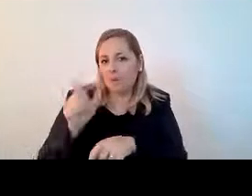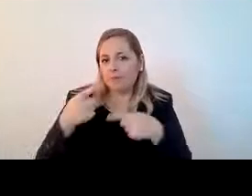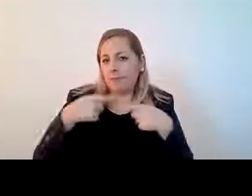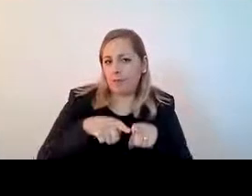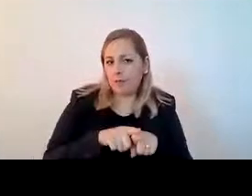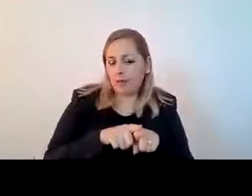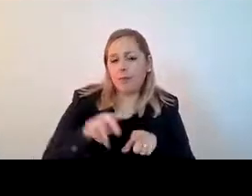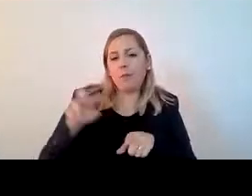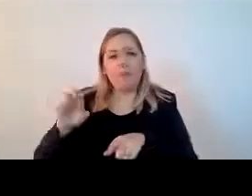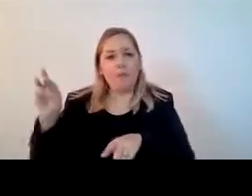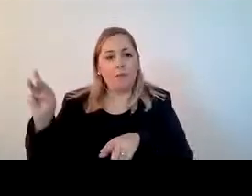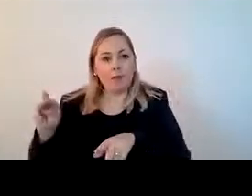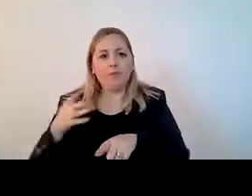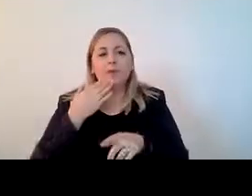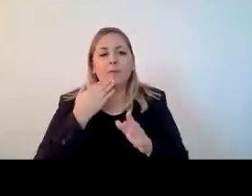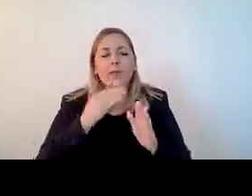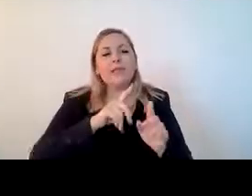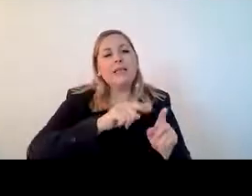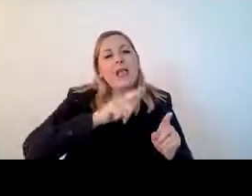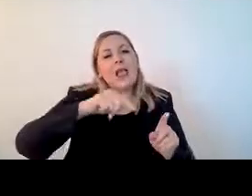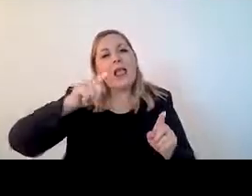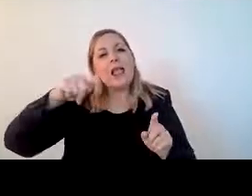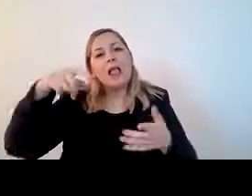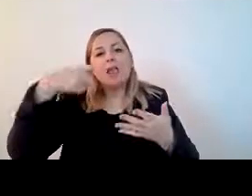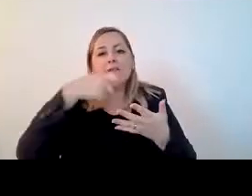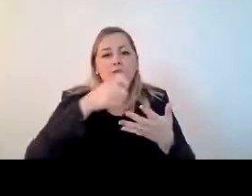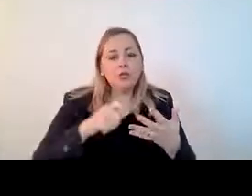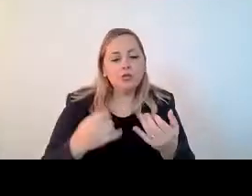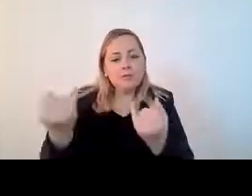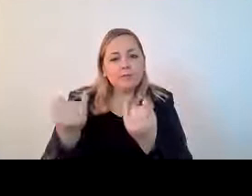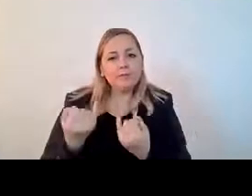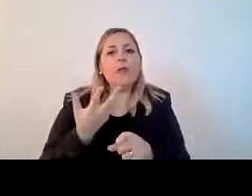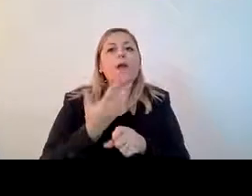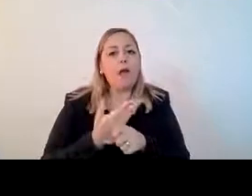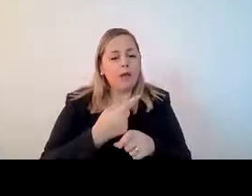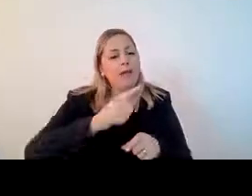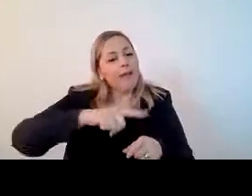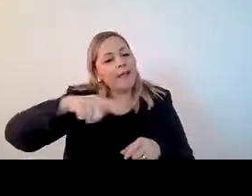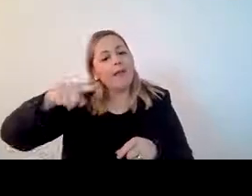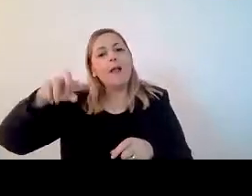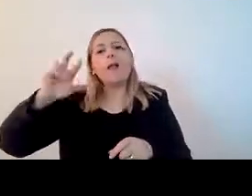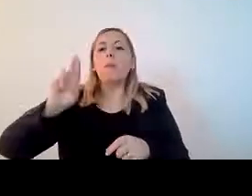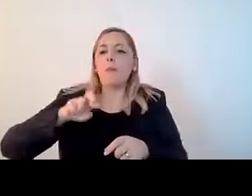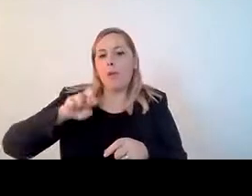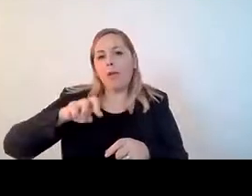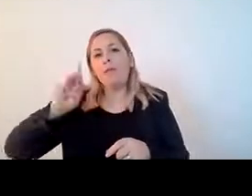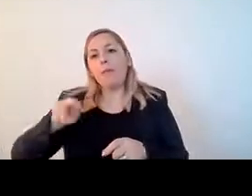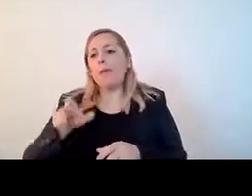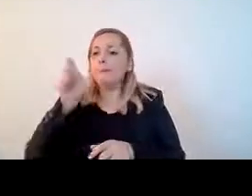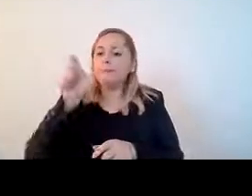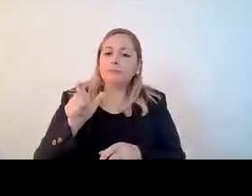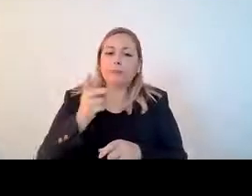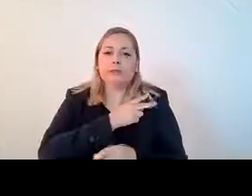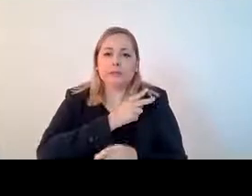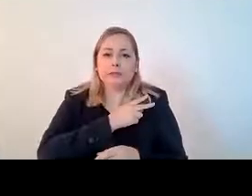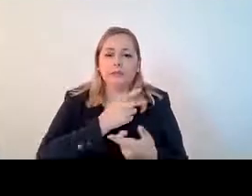padres, escala de evaluación de informantes múltiples. Hay escala para padres, para empleadores, para el